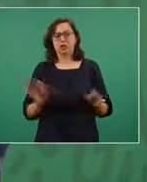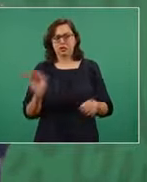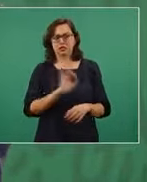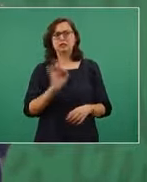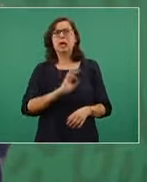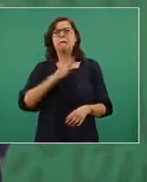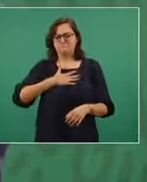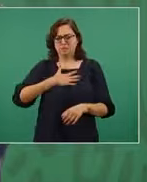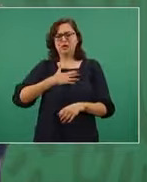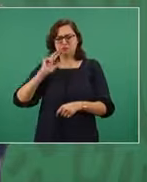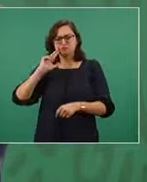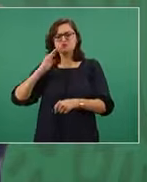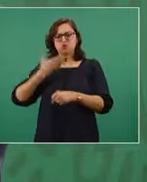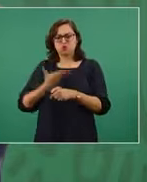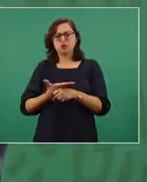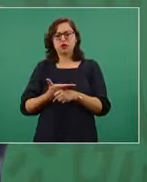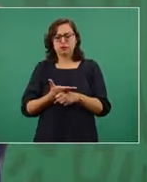culpable.